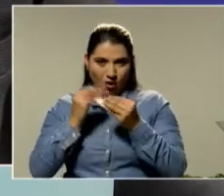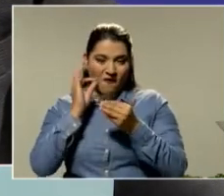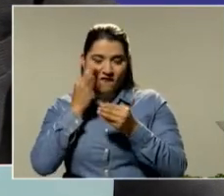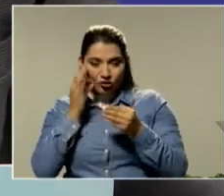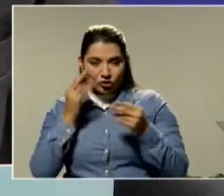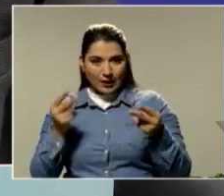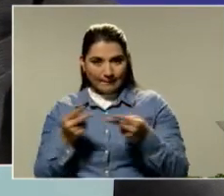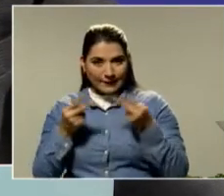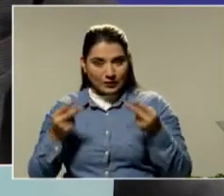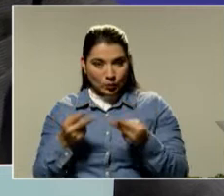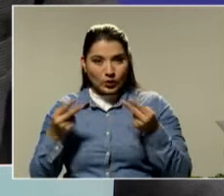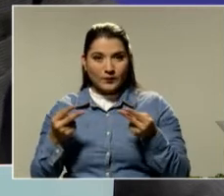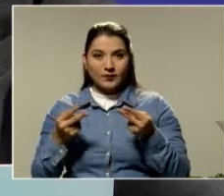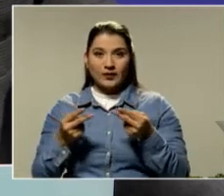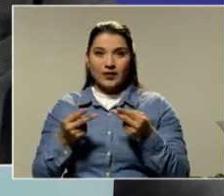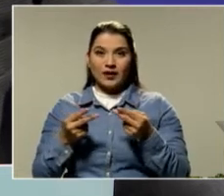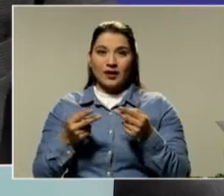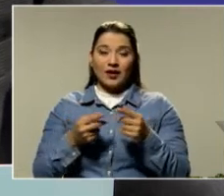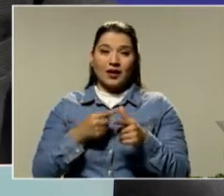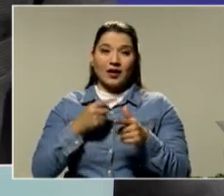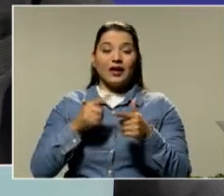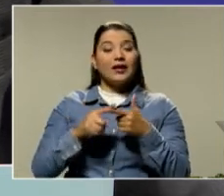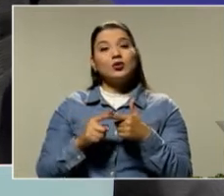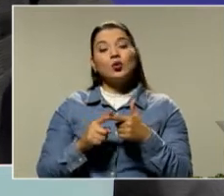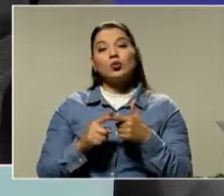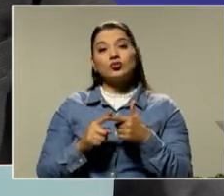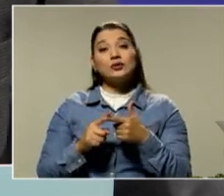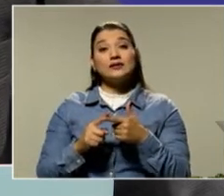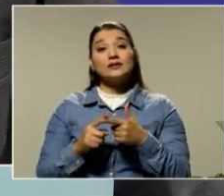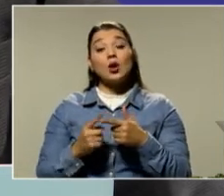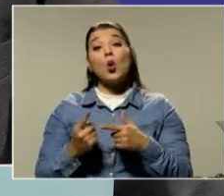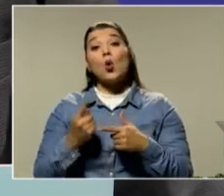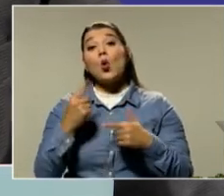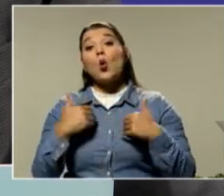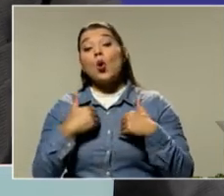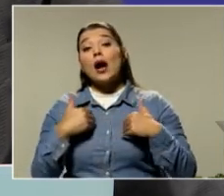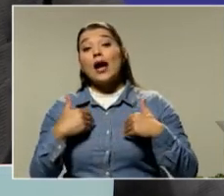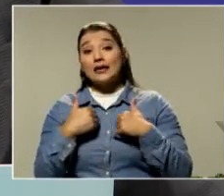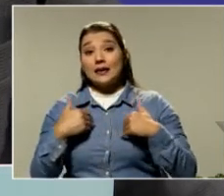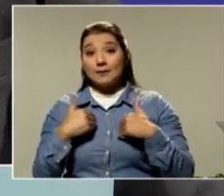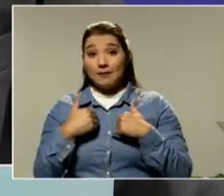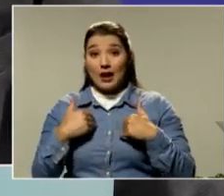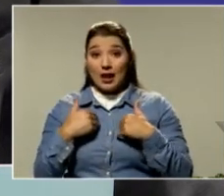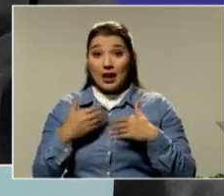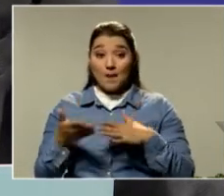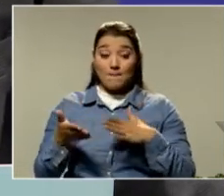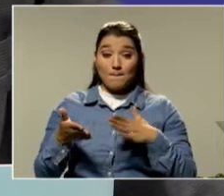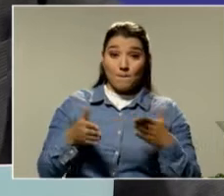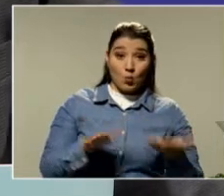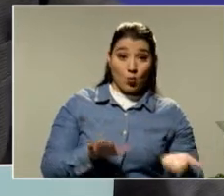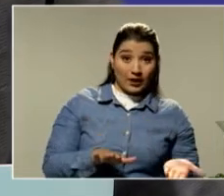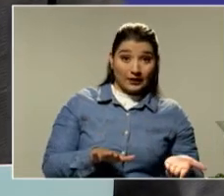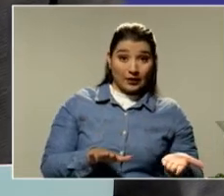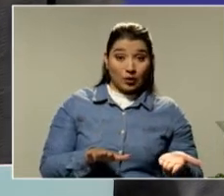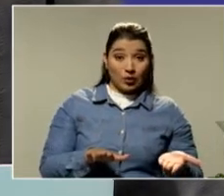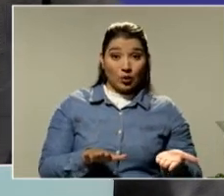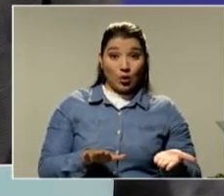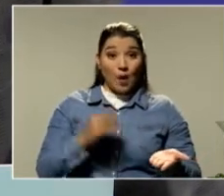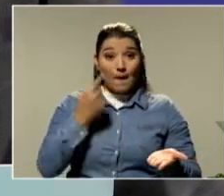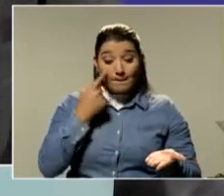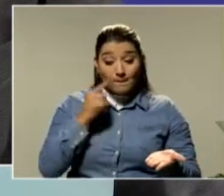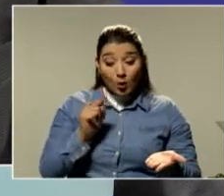un animal muerto por un clorinado puede venir un ave y se lo come, ya se concentra, o puede llegar a las aguas, los